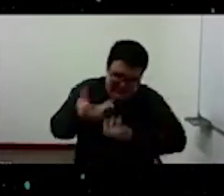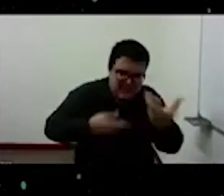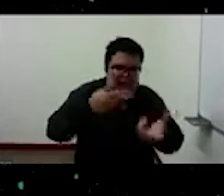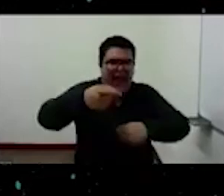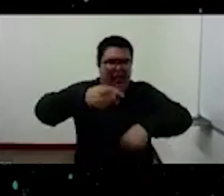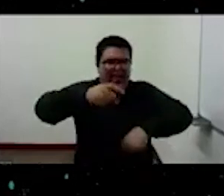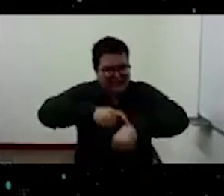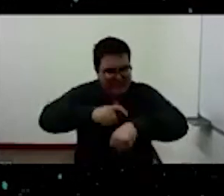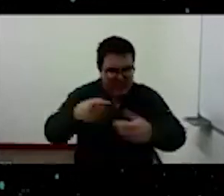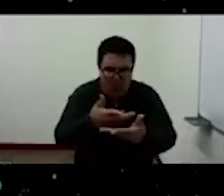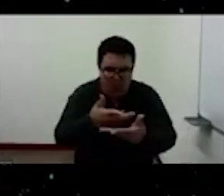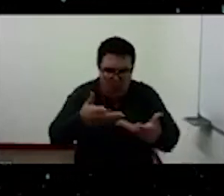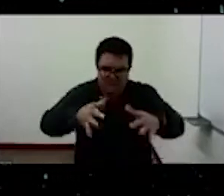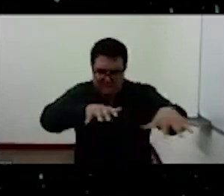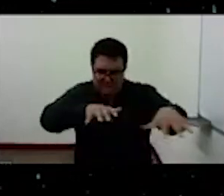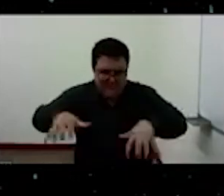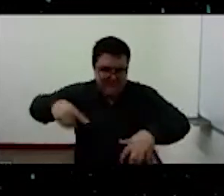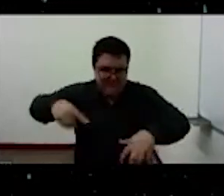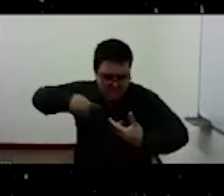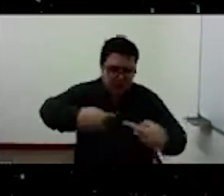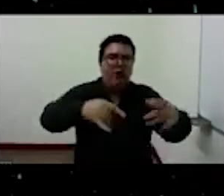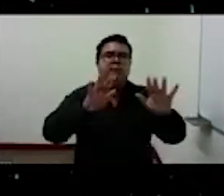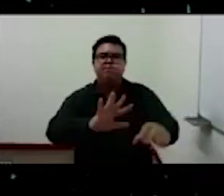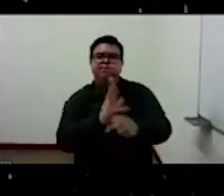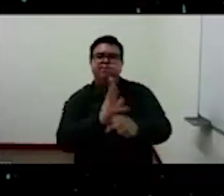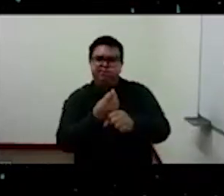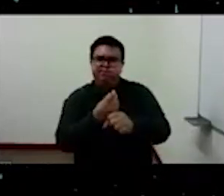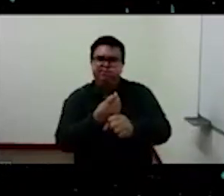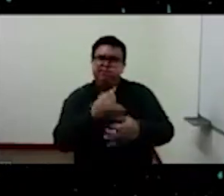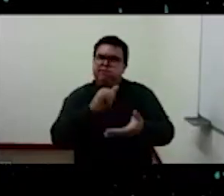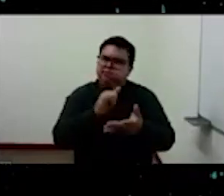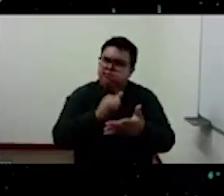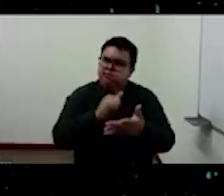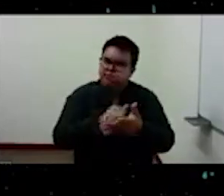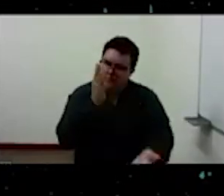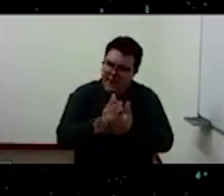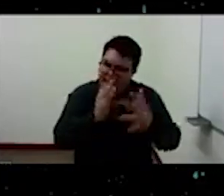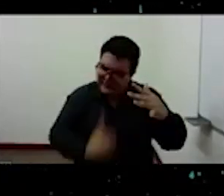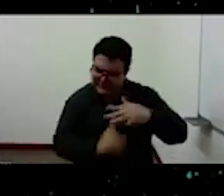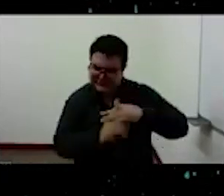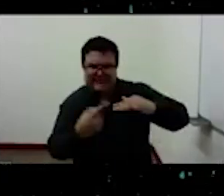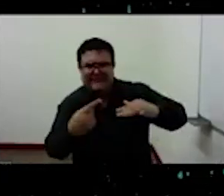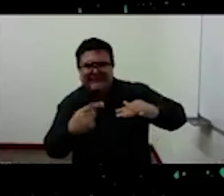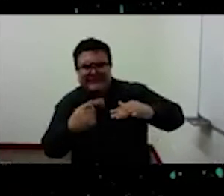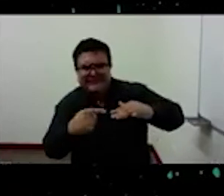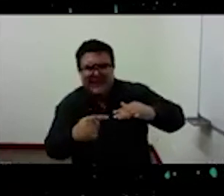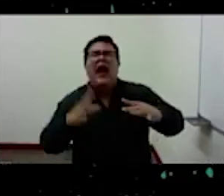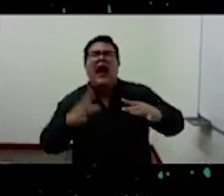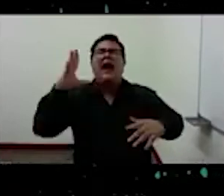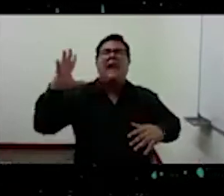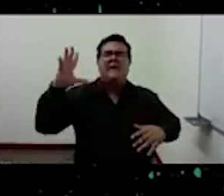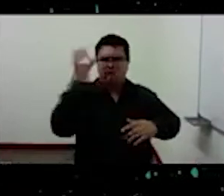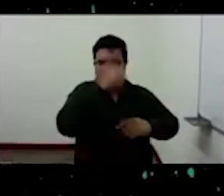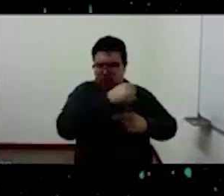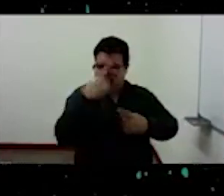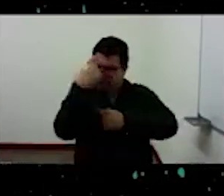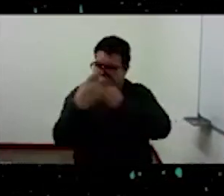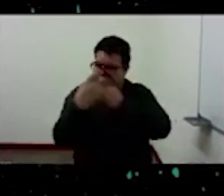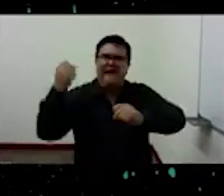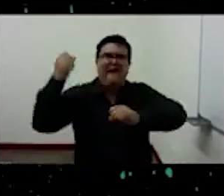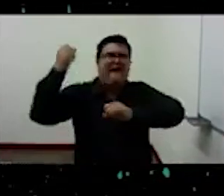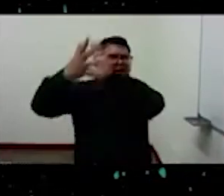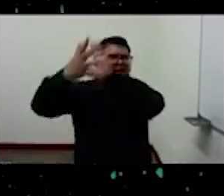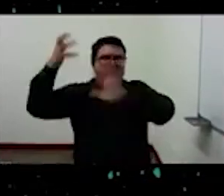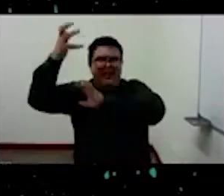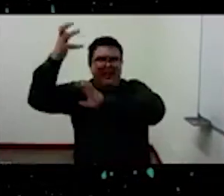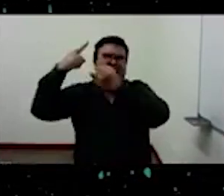originario. En cuanto al origen o lo naciente, está directamente relacionado con el caos.